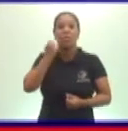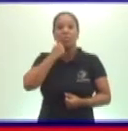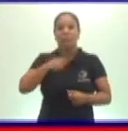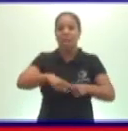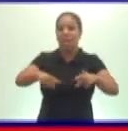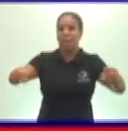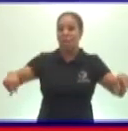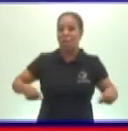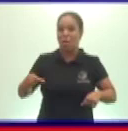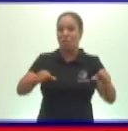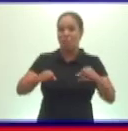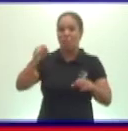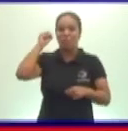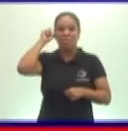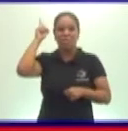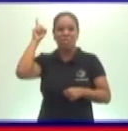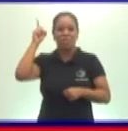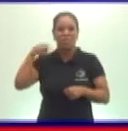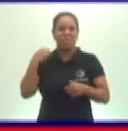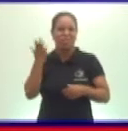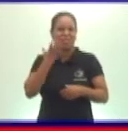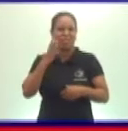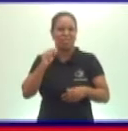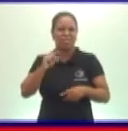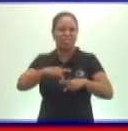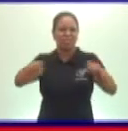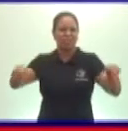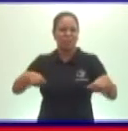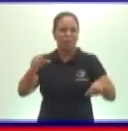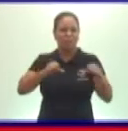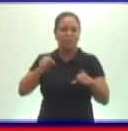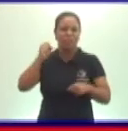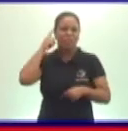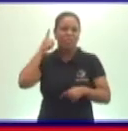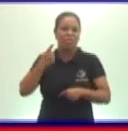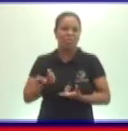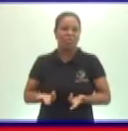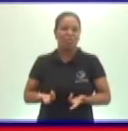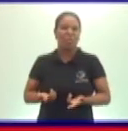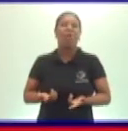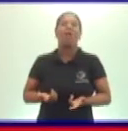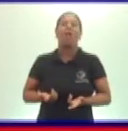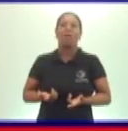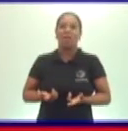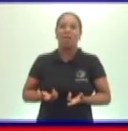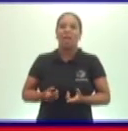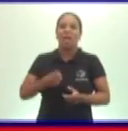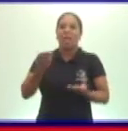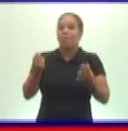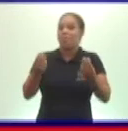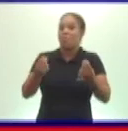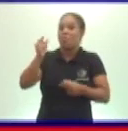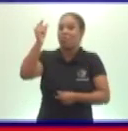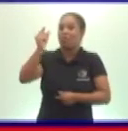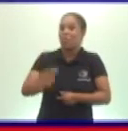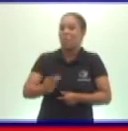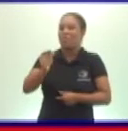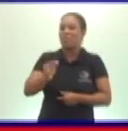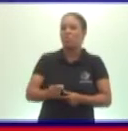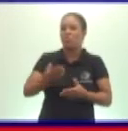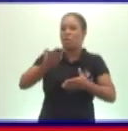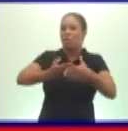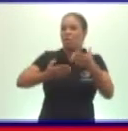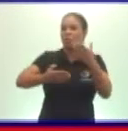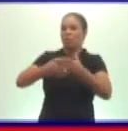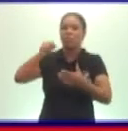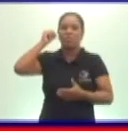laboratorios ideológicos. ¿Qué quiere decir laboratorios ideológicos? Hay muchas personas